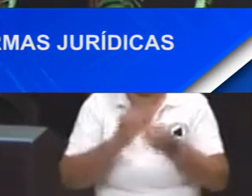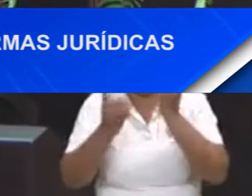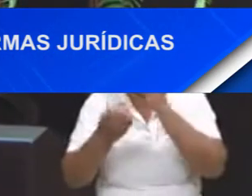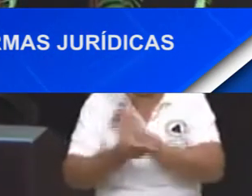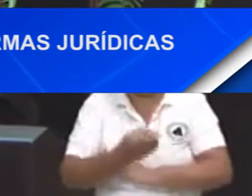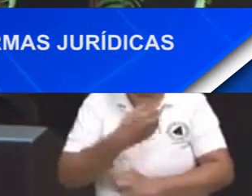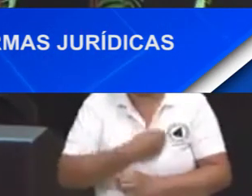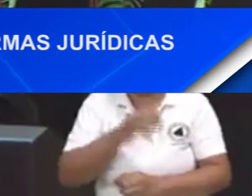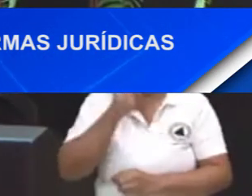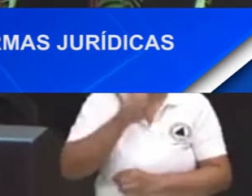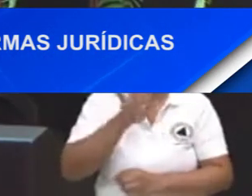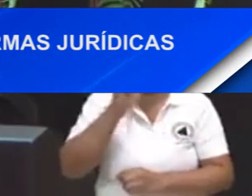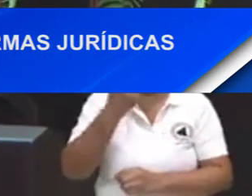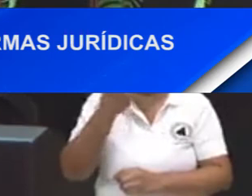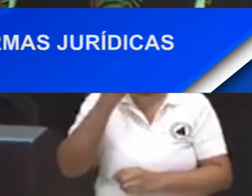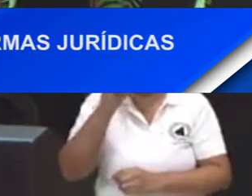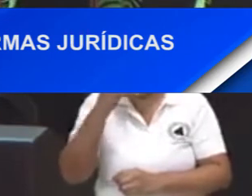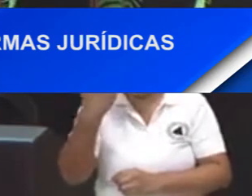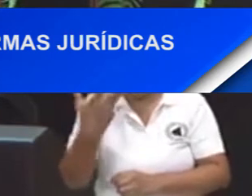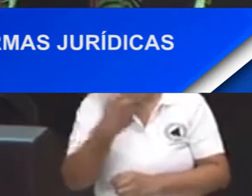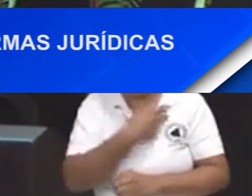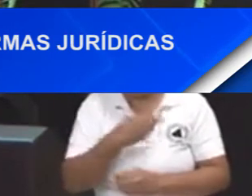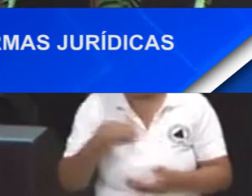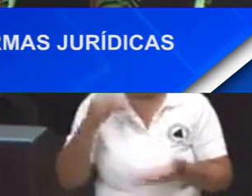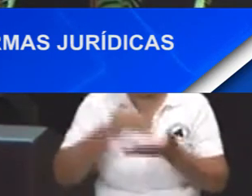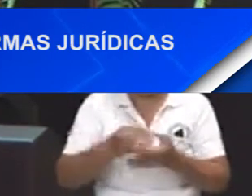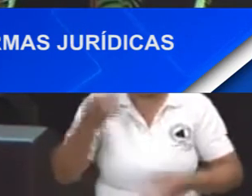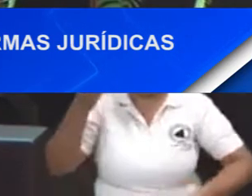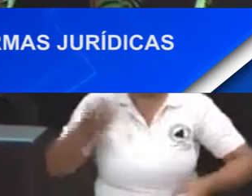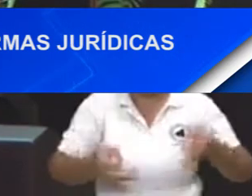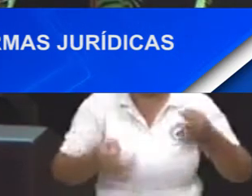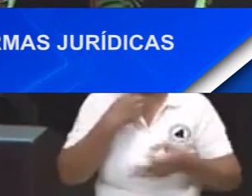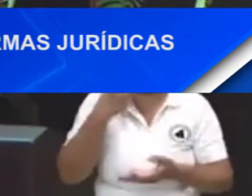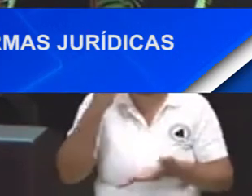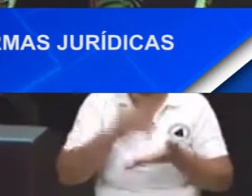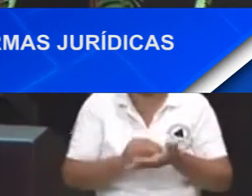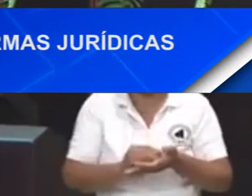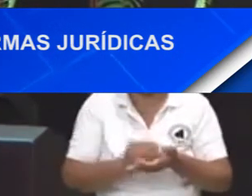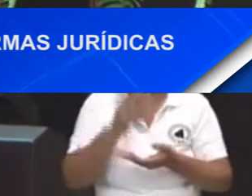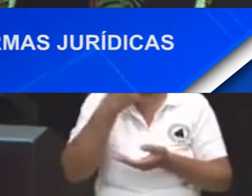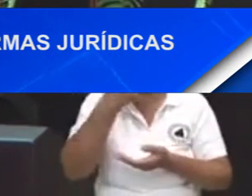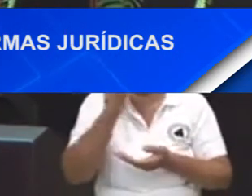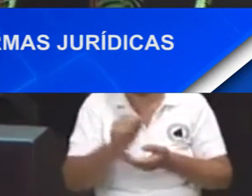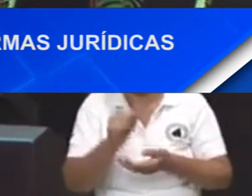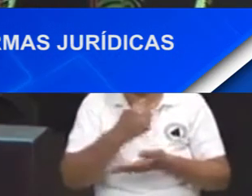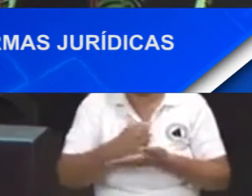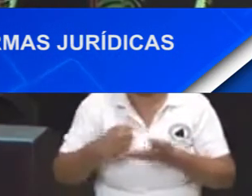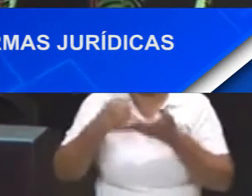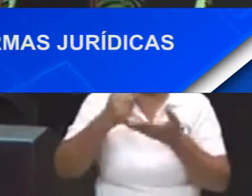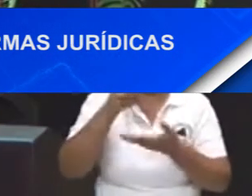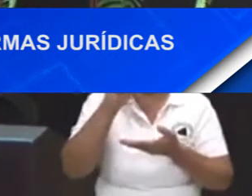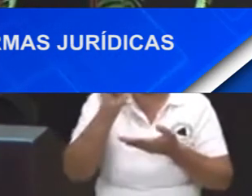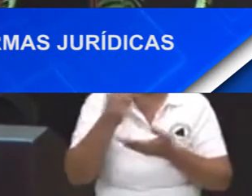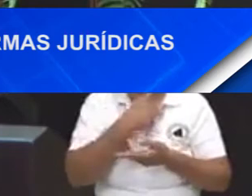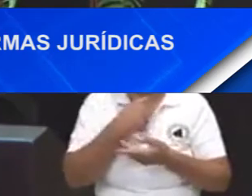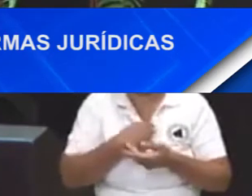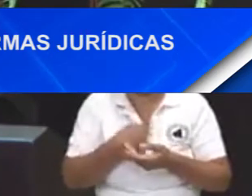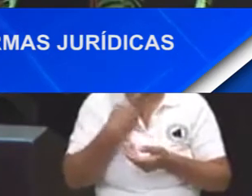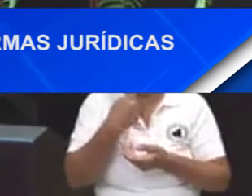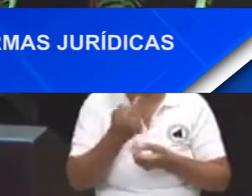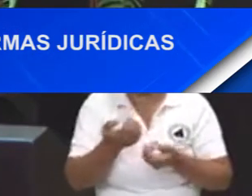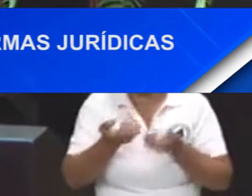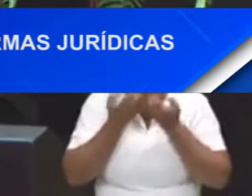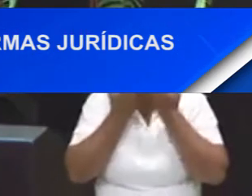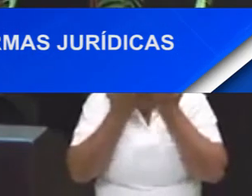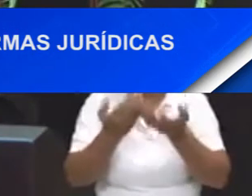artículo 410 del Código Penal en el delito de menoscabo a la integridad nacional, se sugiere